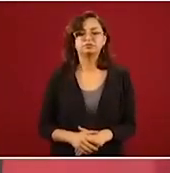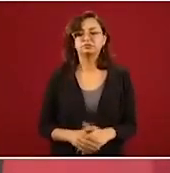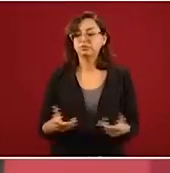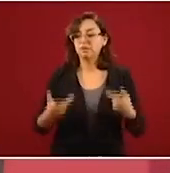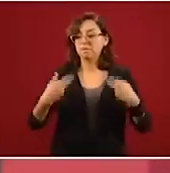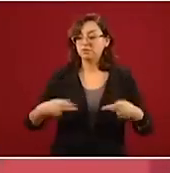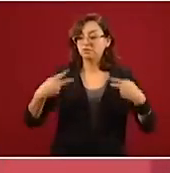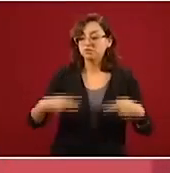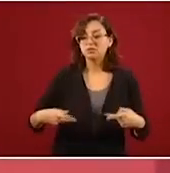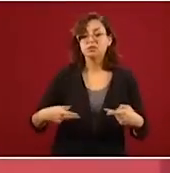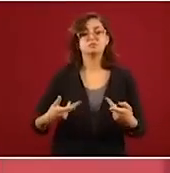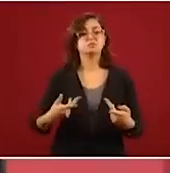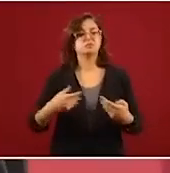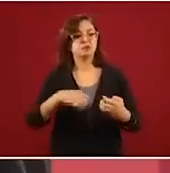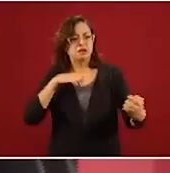el que